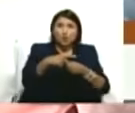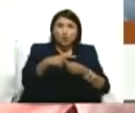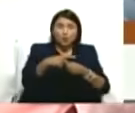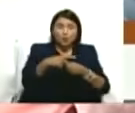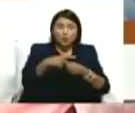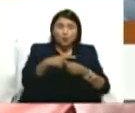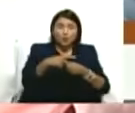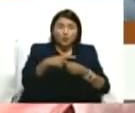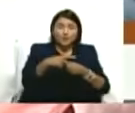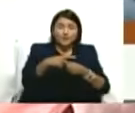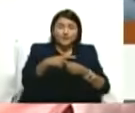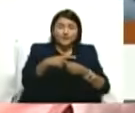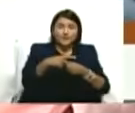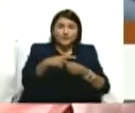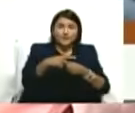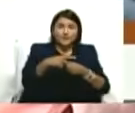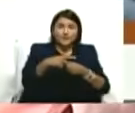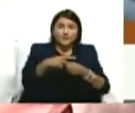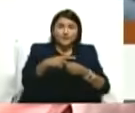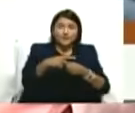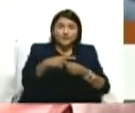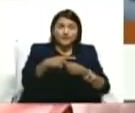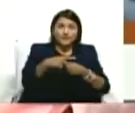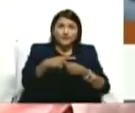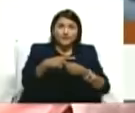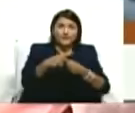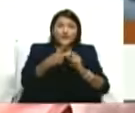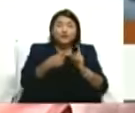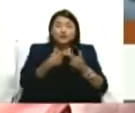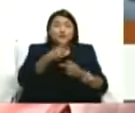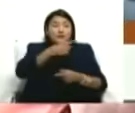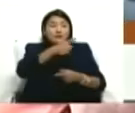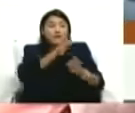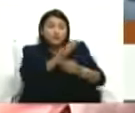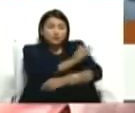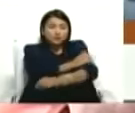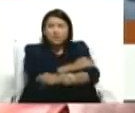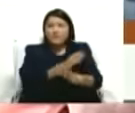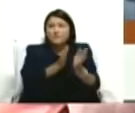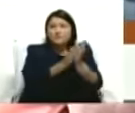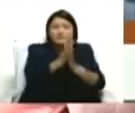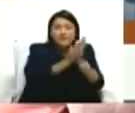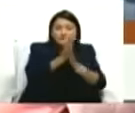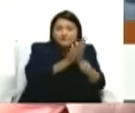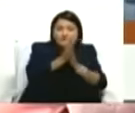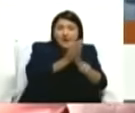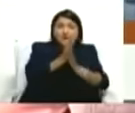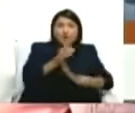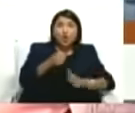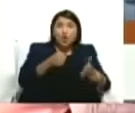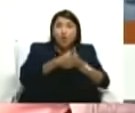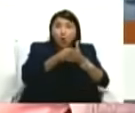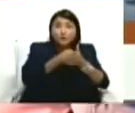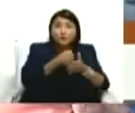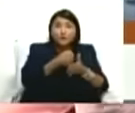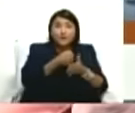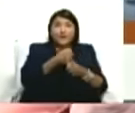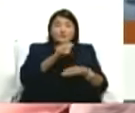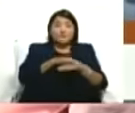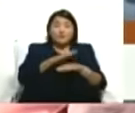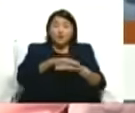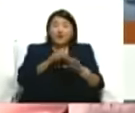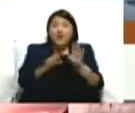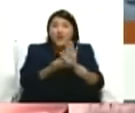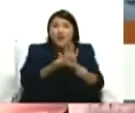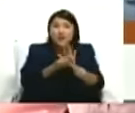golpe se estaba cocinando luego que la ley habilitante aprobara una